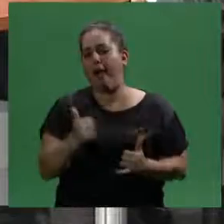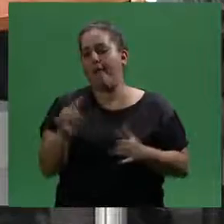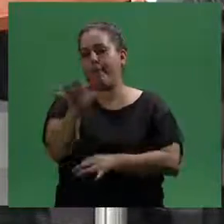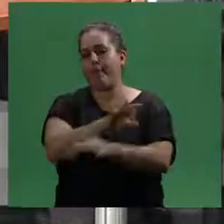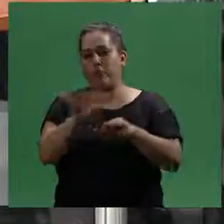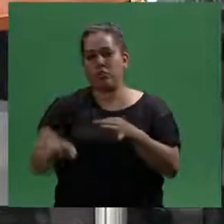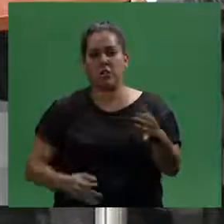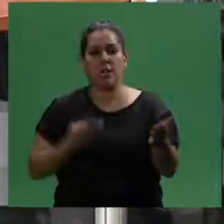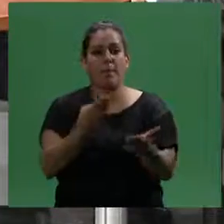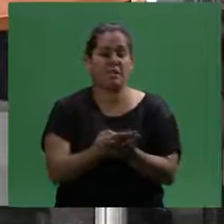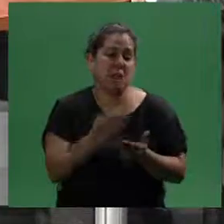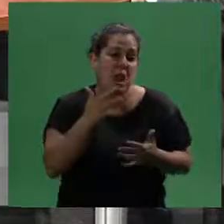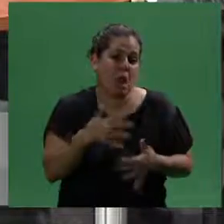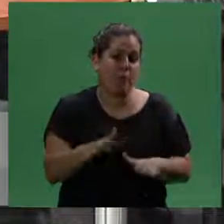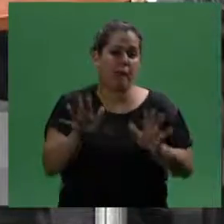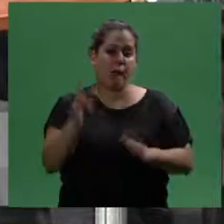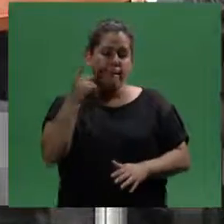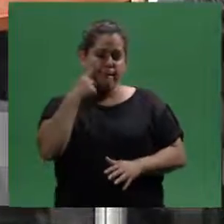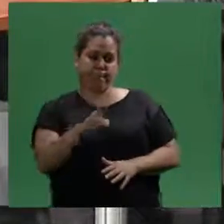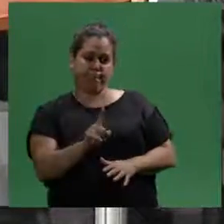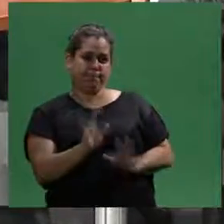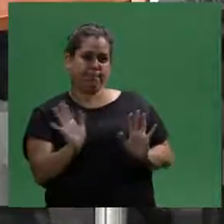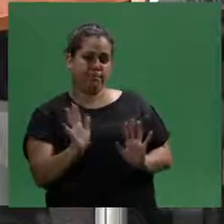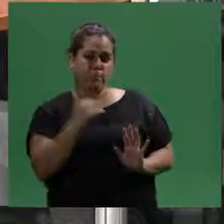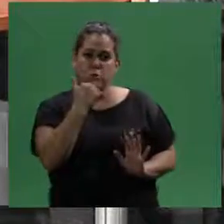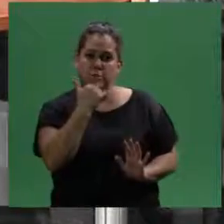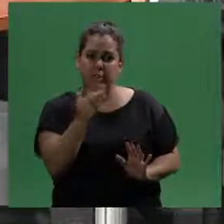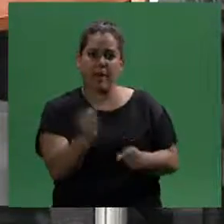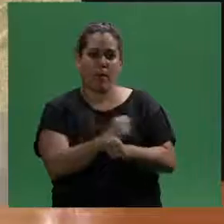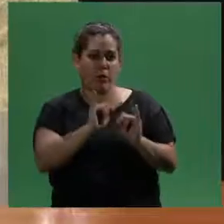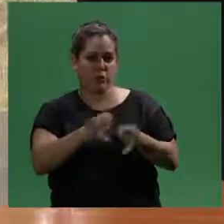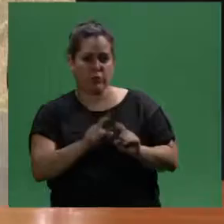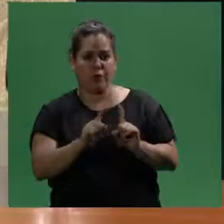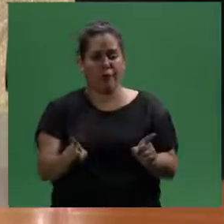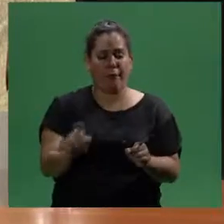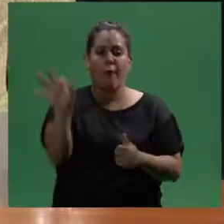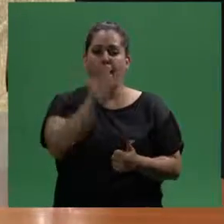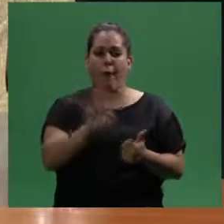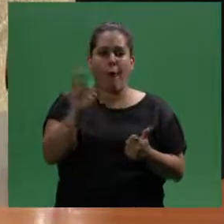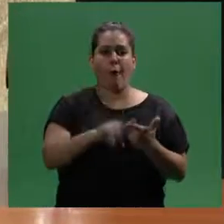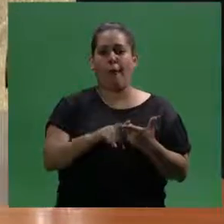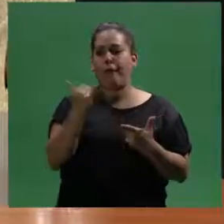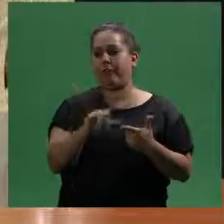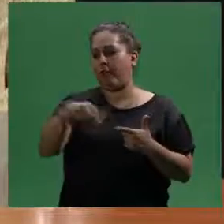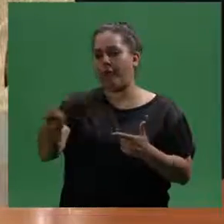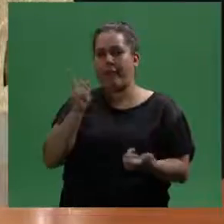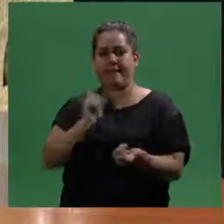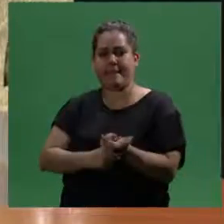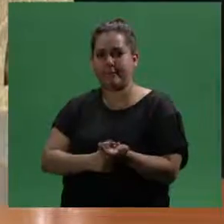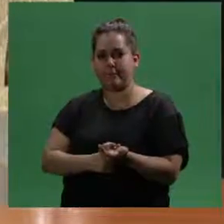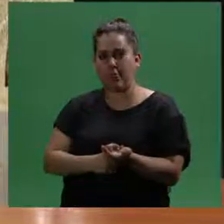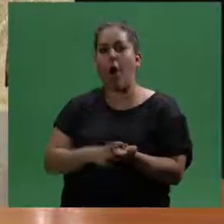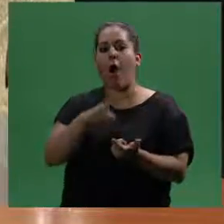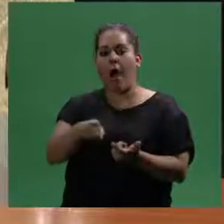algún proyecto que presentan que a lo mejor desconocen que ya haya sido aprobado o que ya tenga otro tipo de